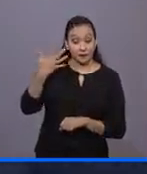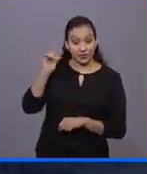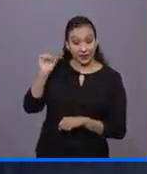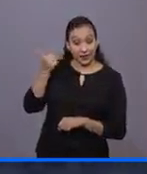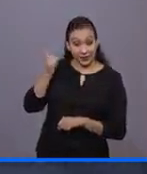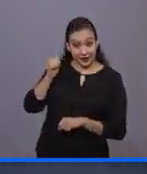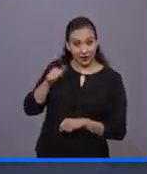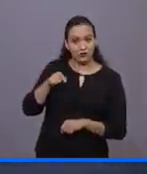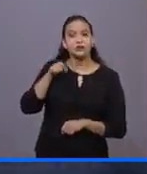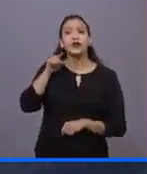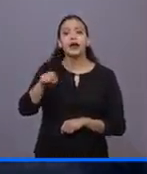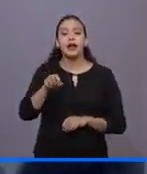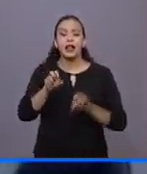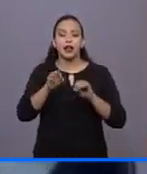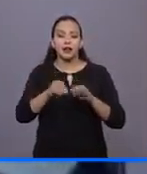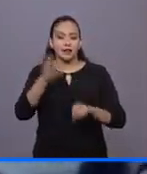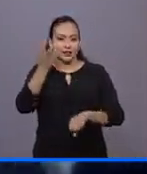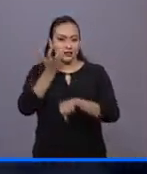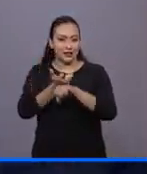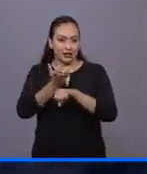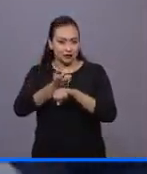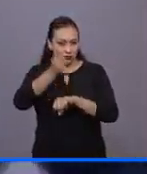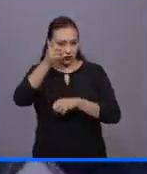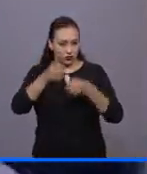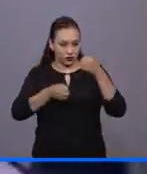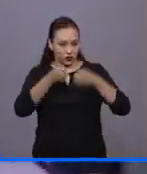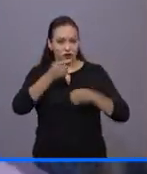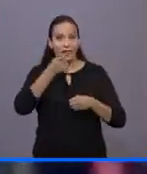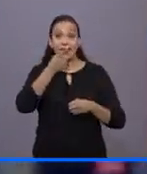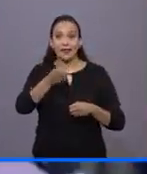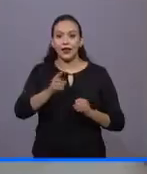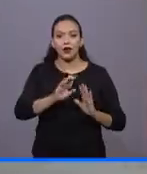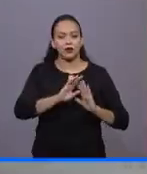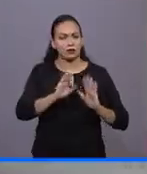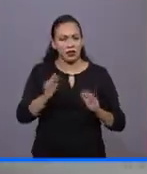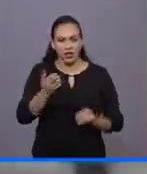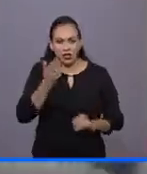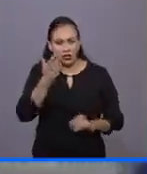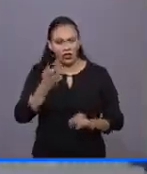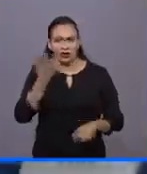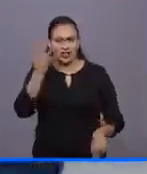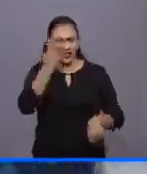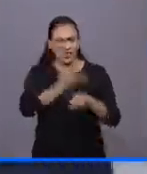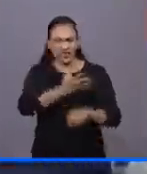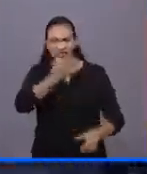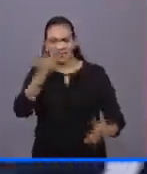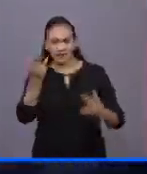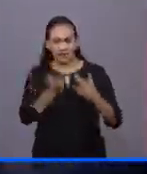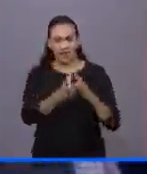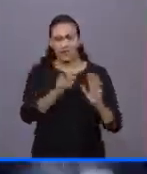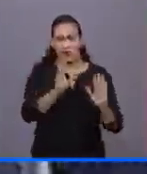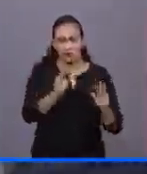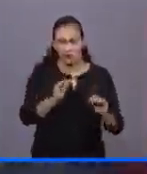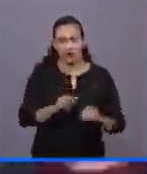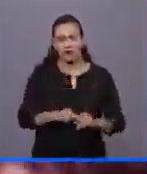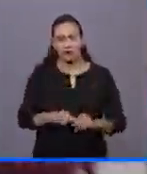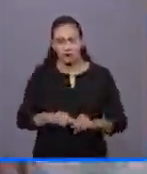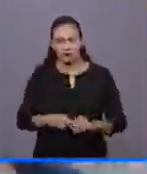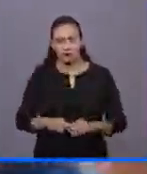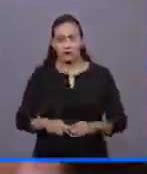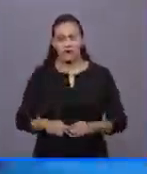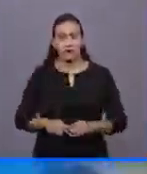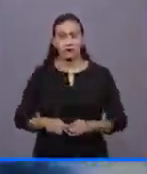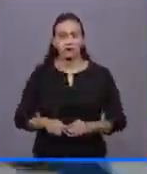agosto el Departamento de Justicia de los Estados Unidos anunciara que no buscaría la pena de muerte en contra del cofundador del cártel